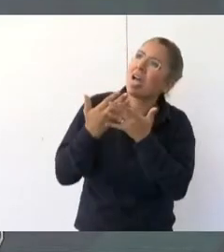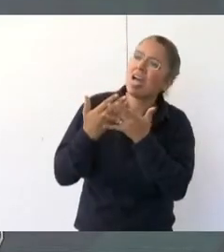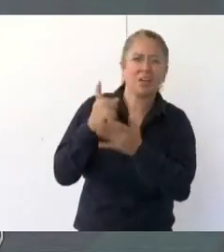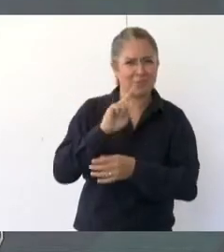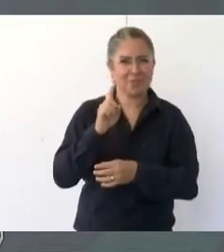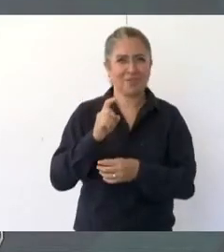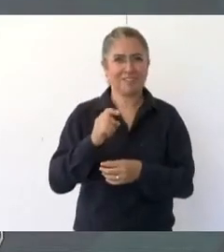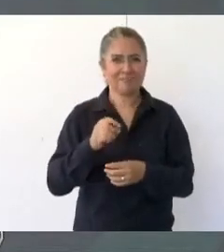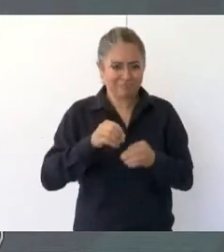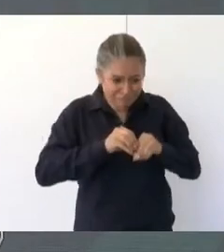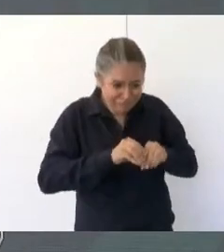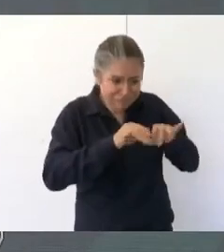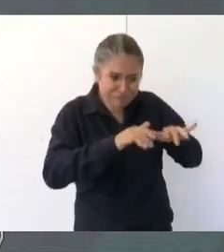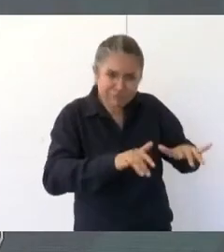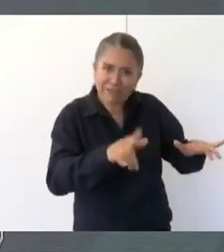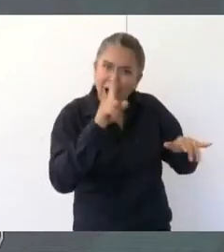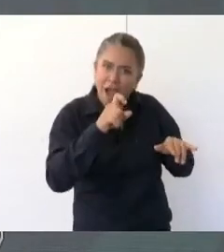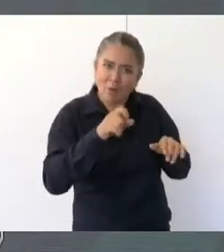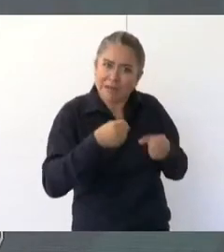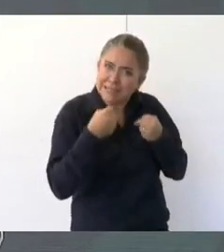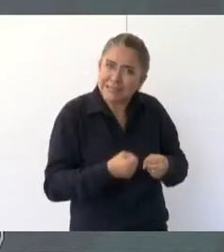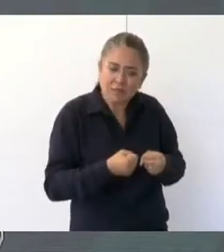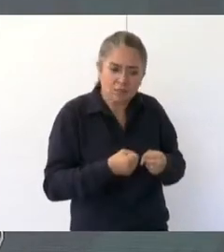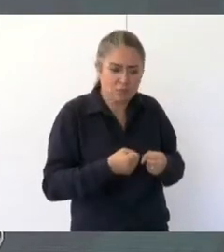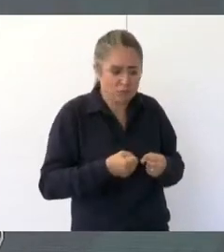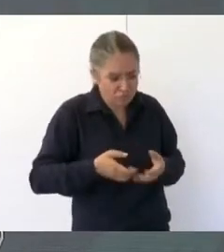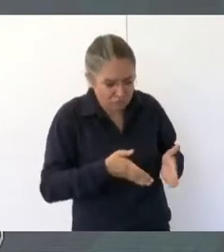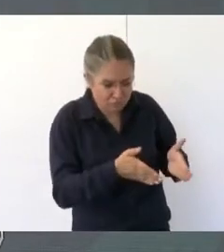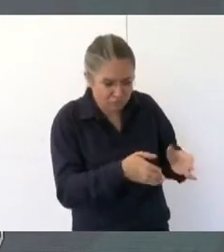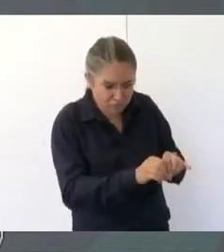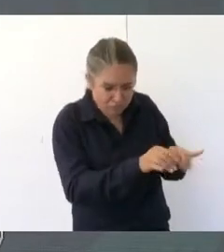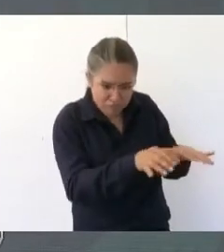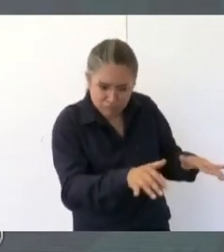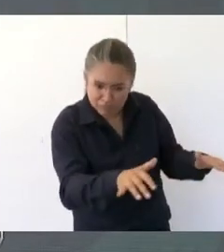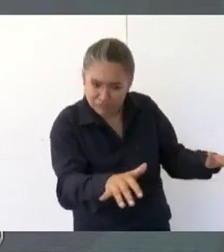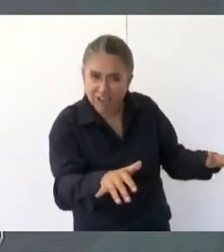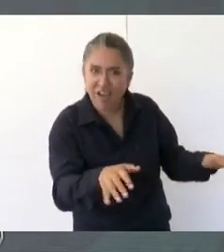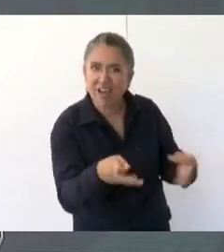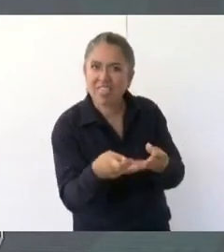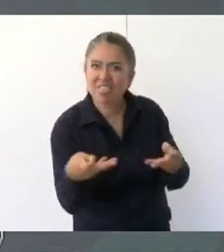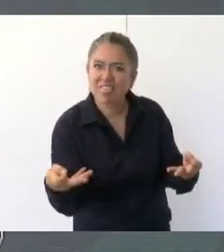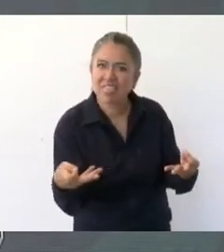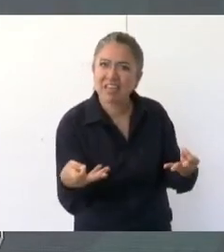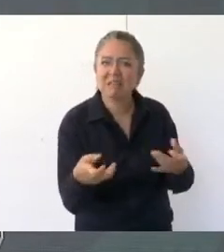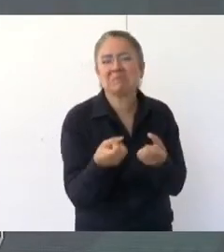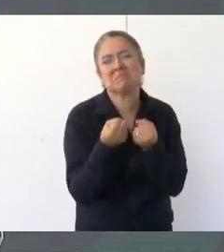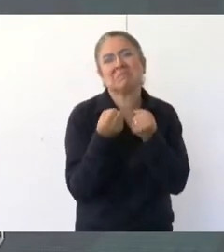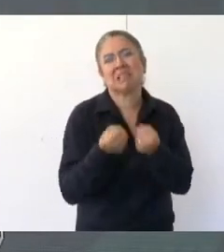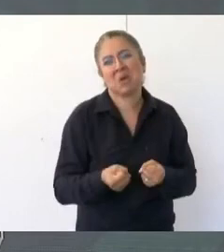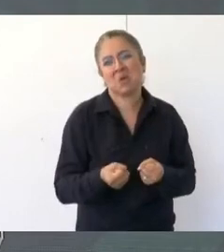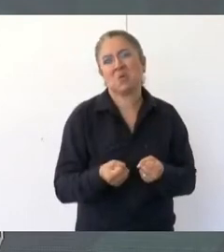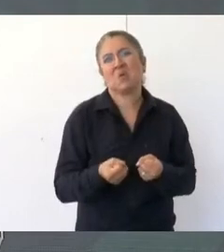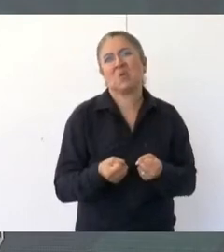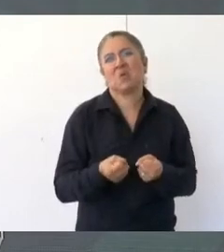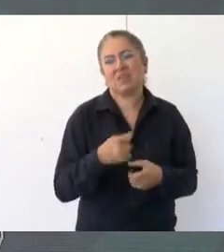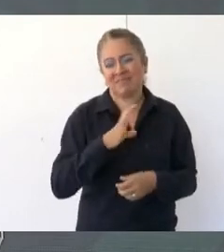Si se tiene asegurada el agua, tenemos asegurada